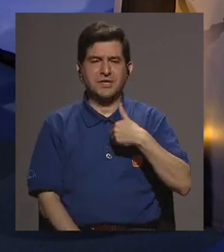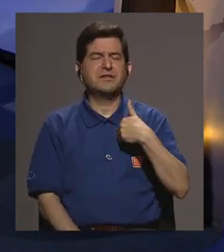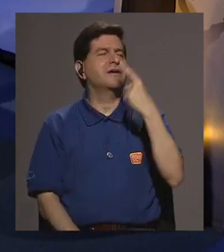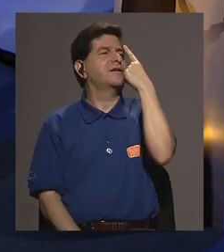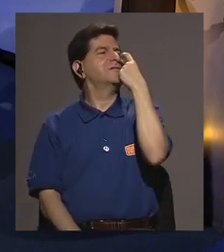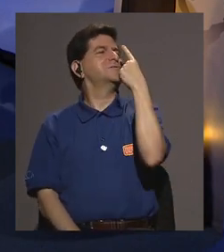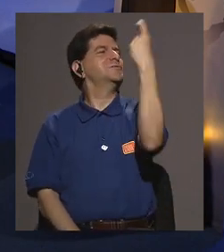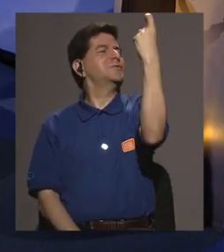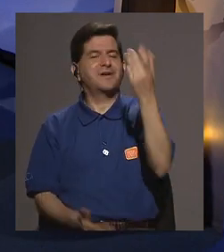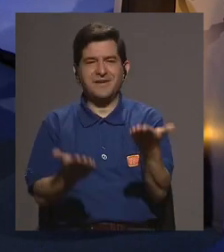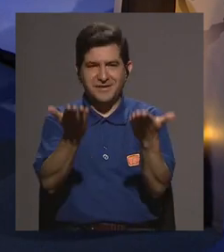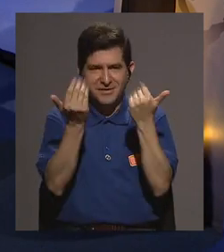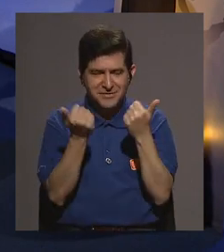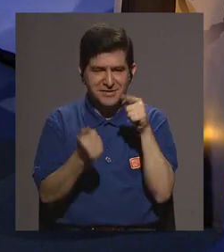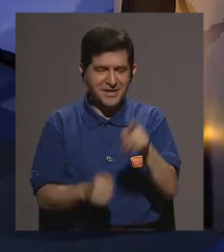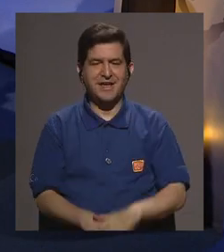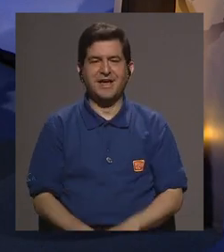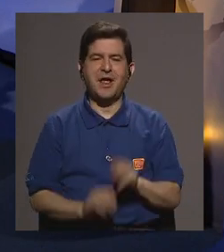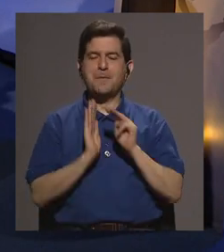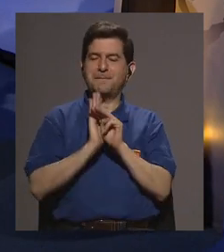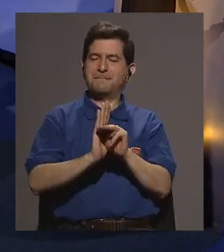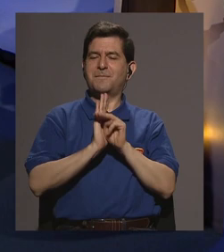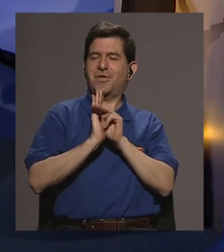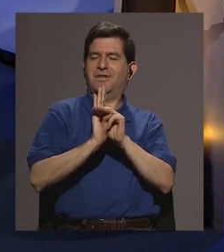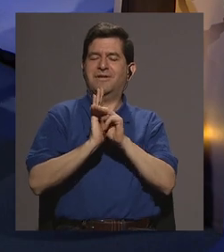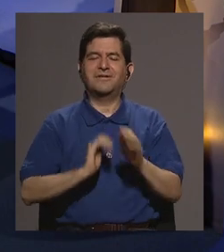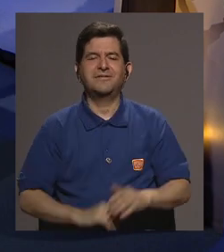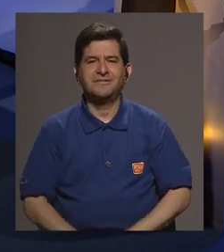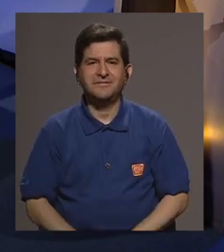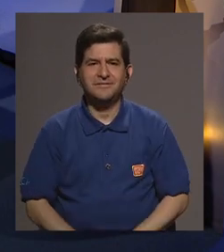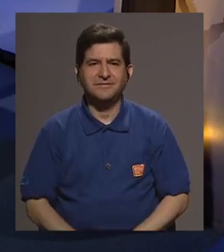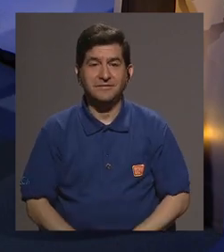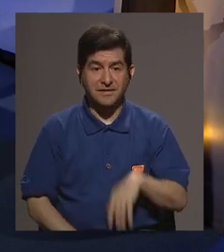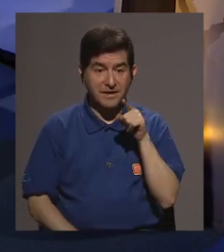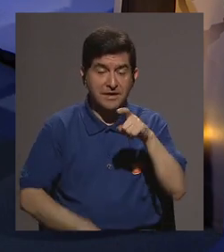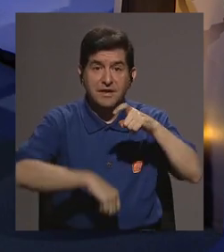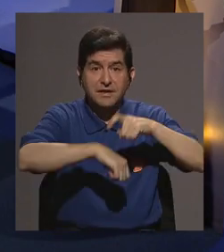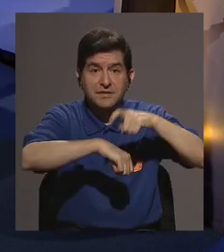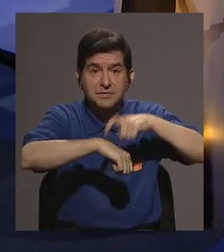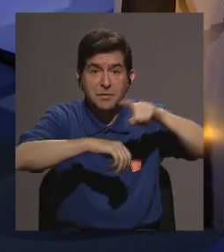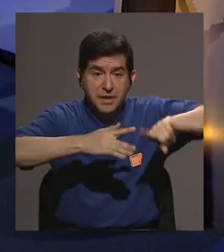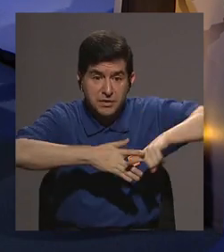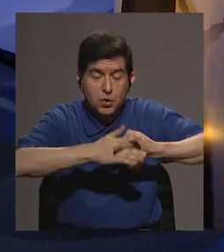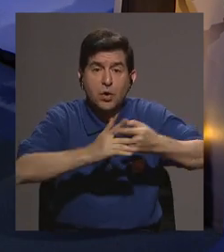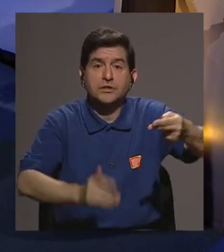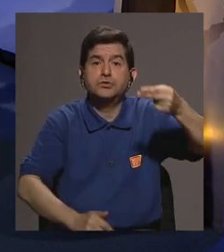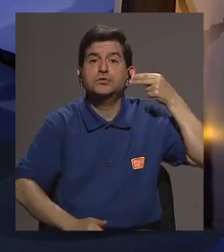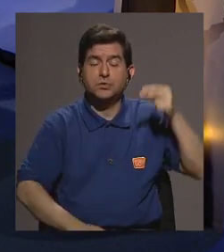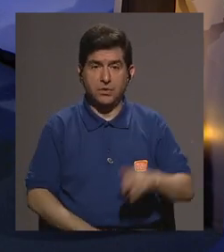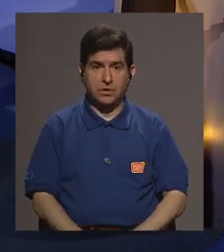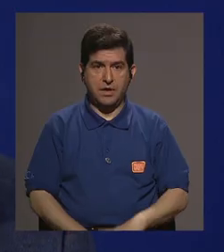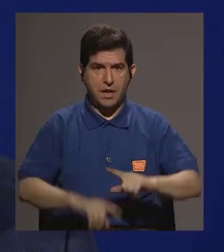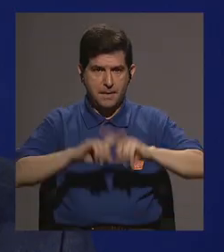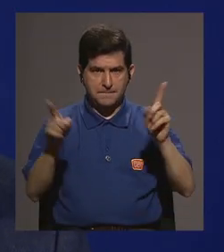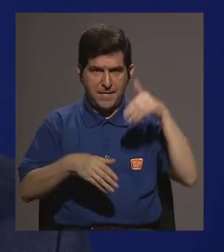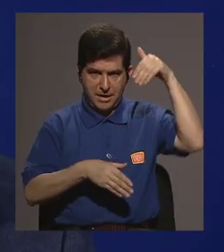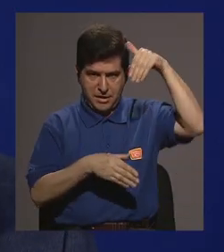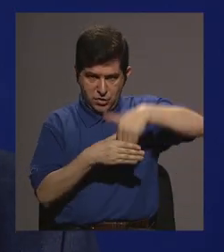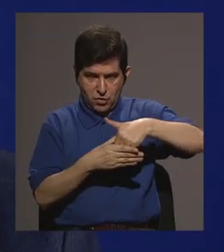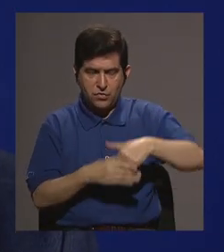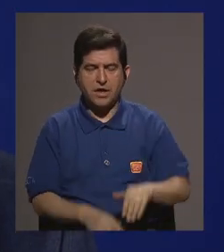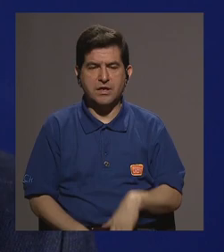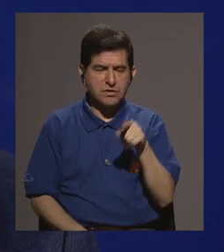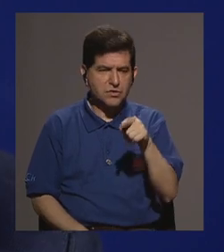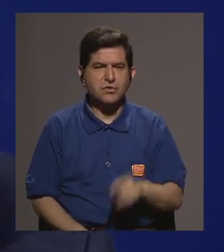hermosa que tiene sueños y que quiere dedicarse al modelaje y es ahí donde donde empieza la historia